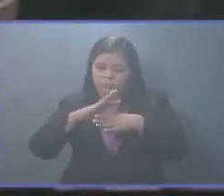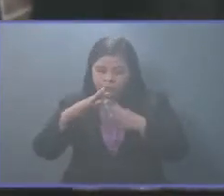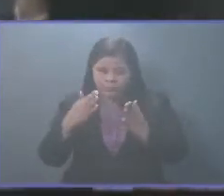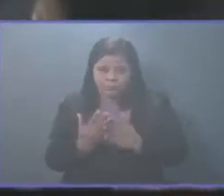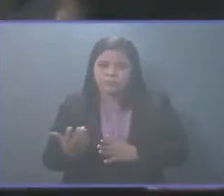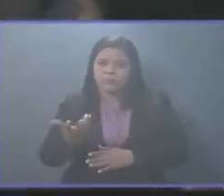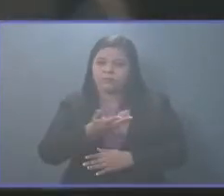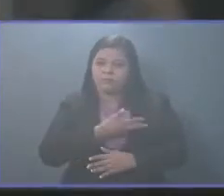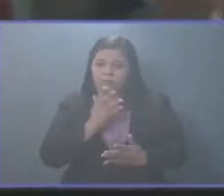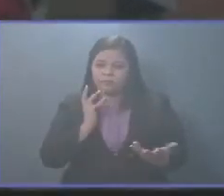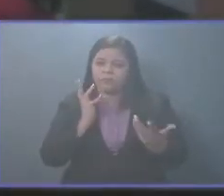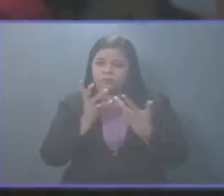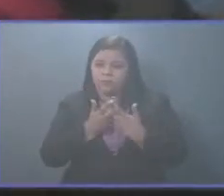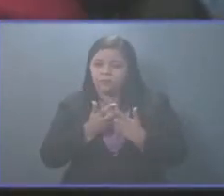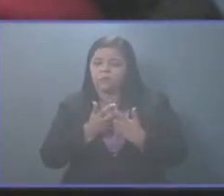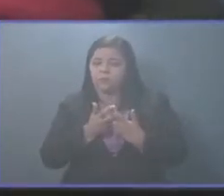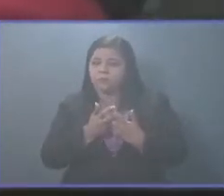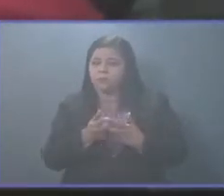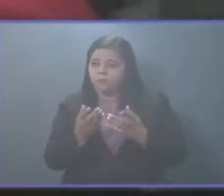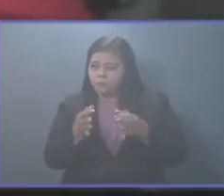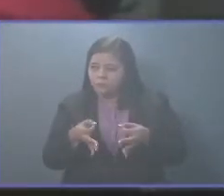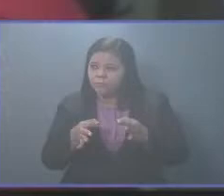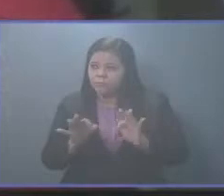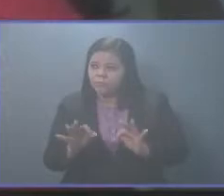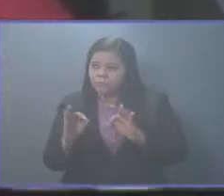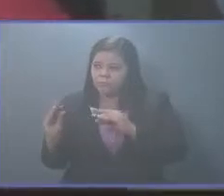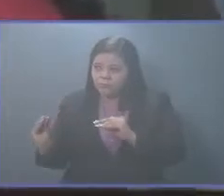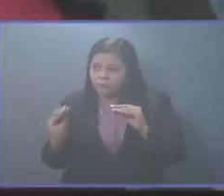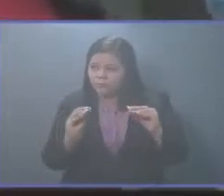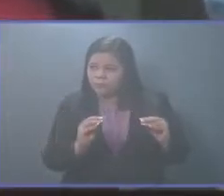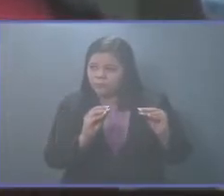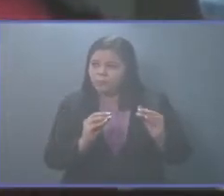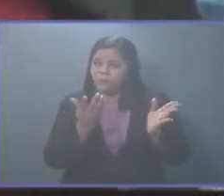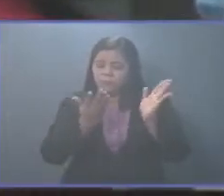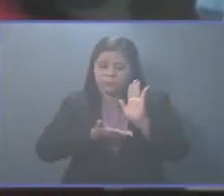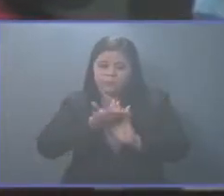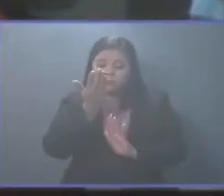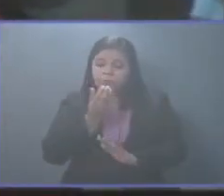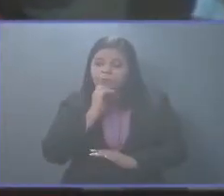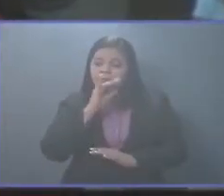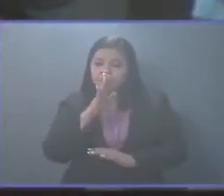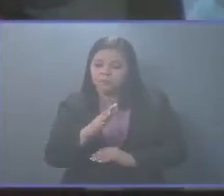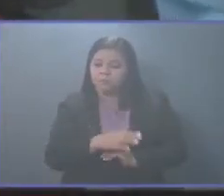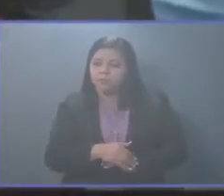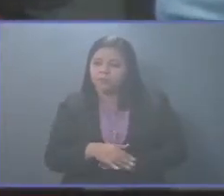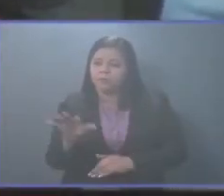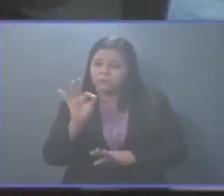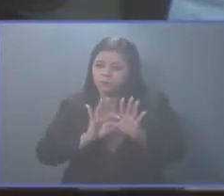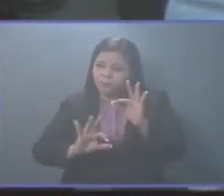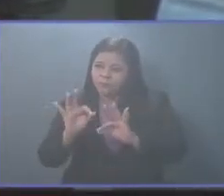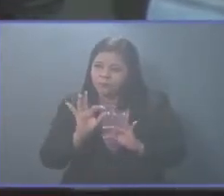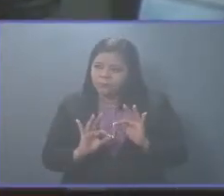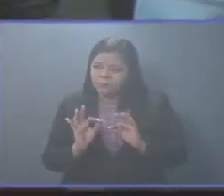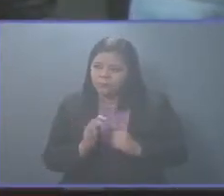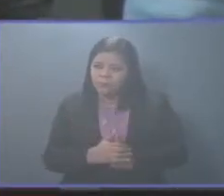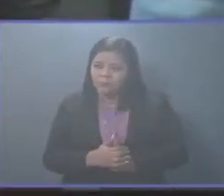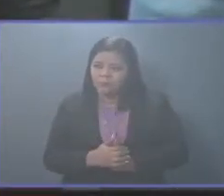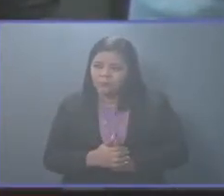digamos, en la gráfica que ustedes plantean, que han tenido una serie de